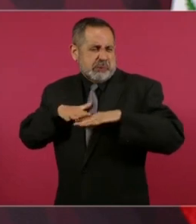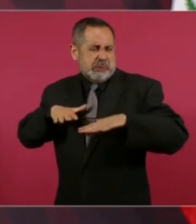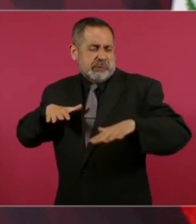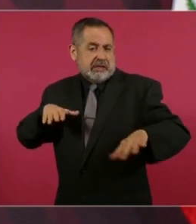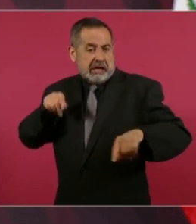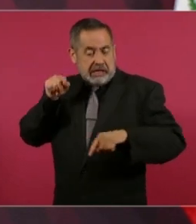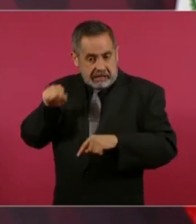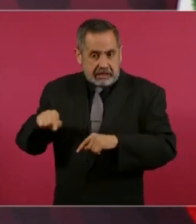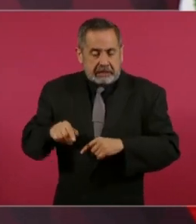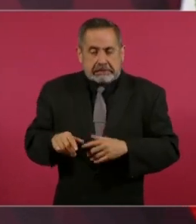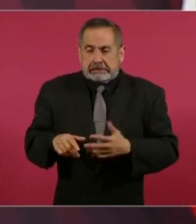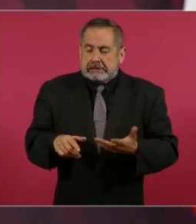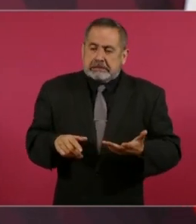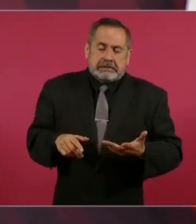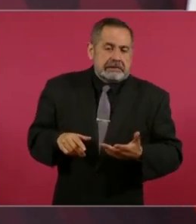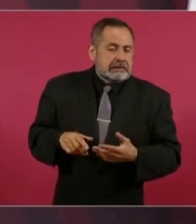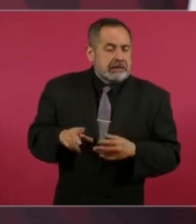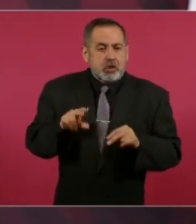Aún así,